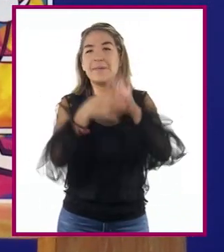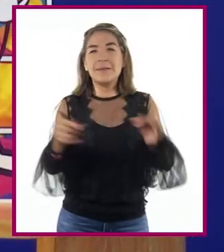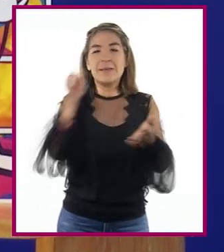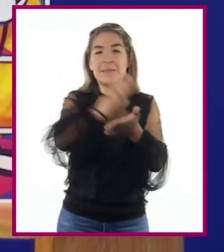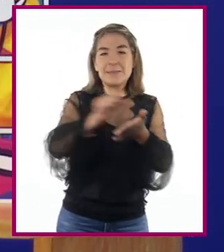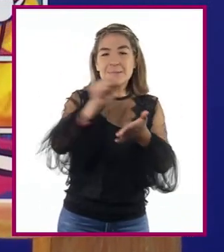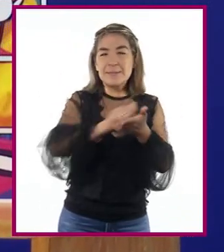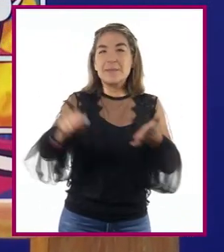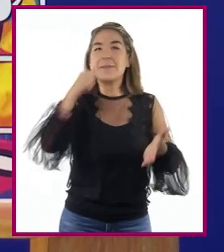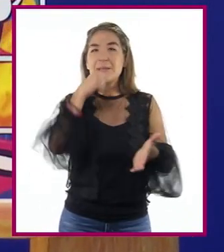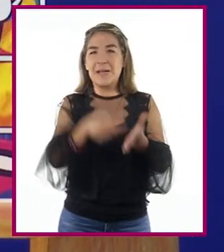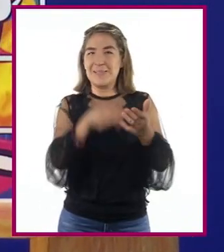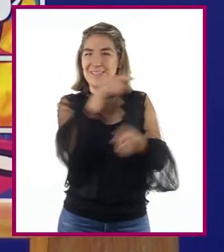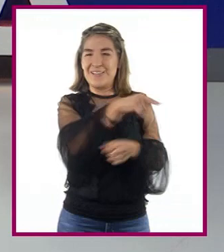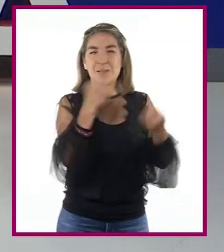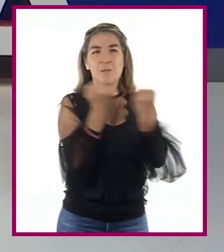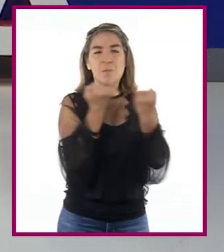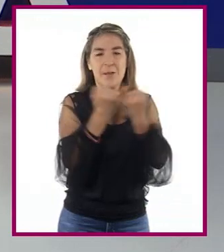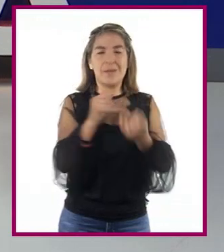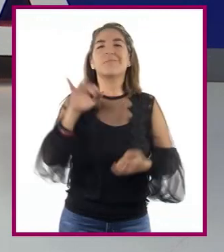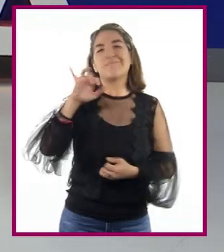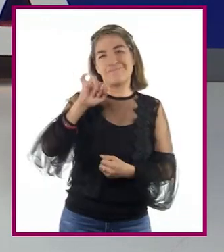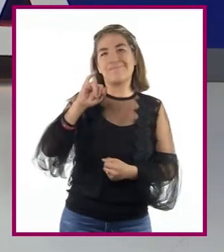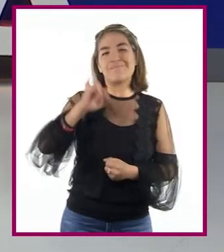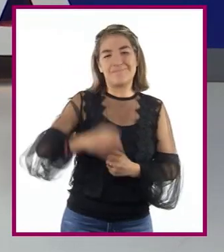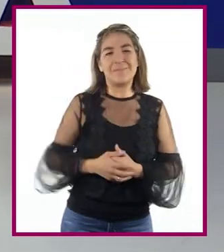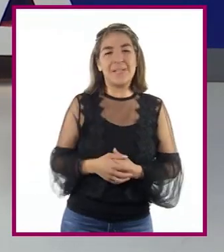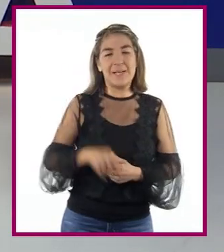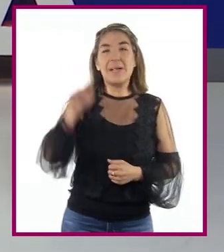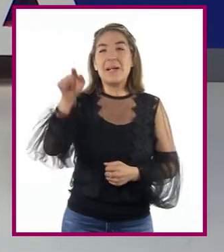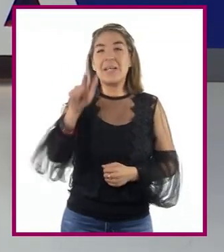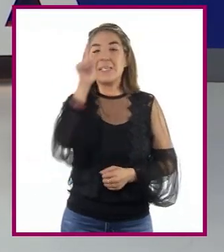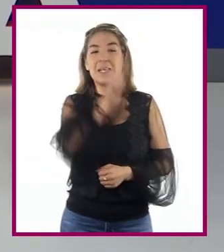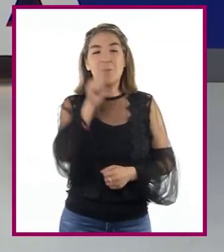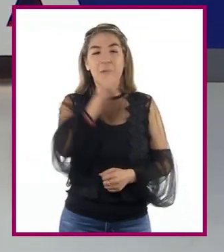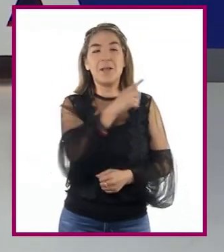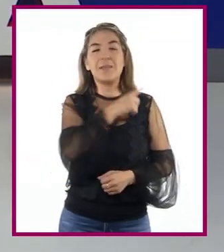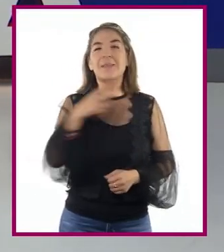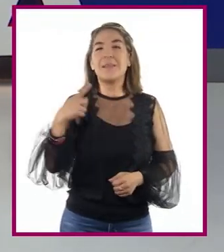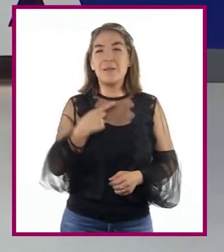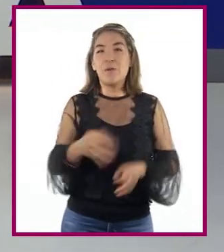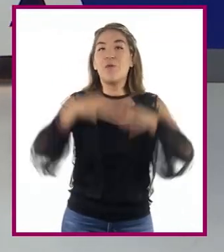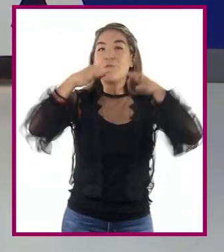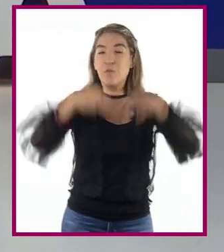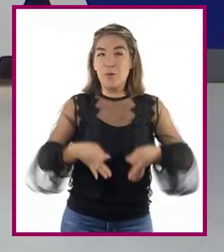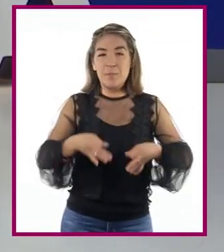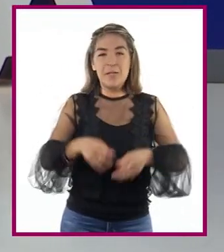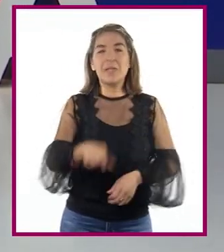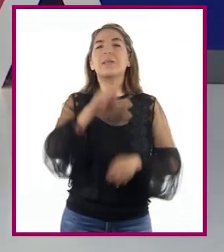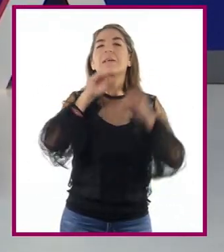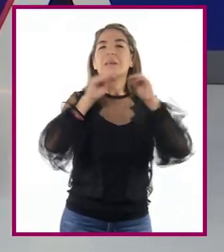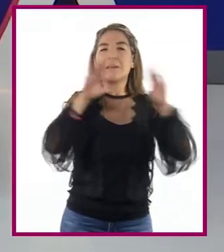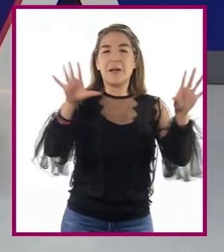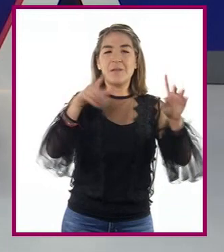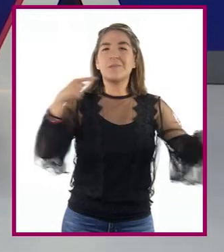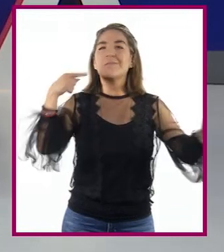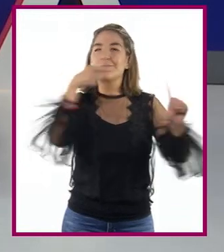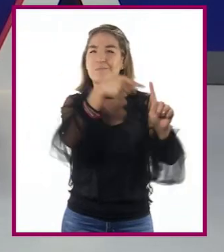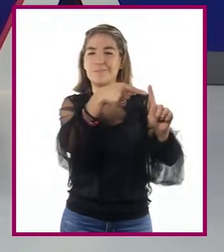una carta de este tipo? Sí, el lenguaje debe ser, además de formal, claro y